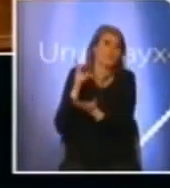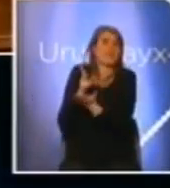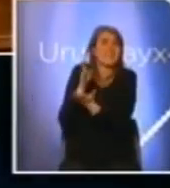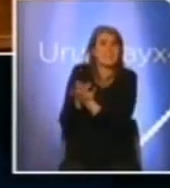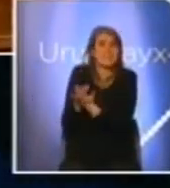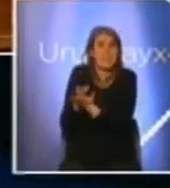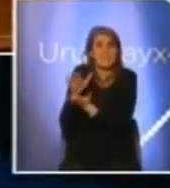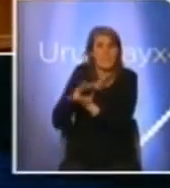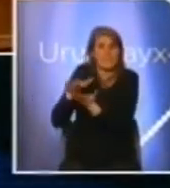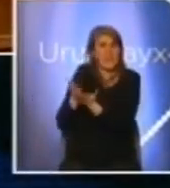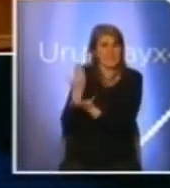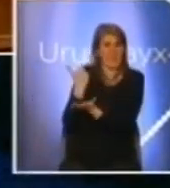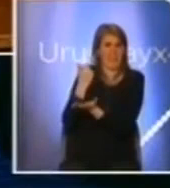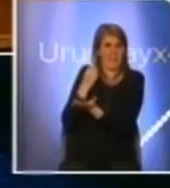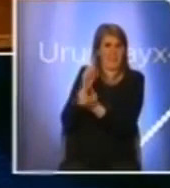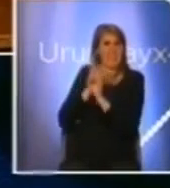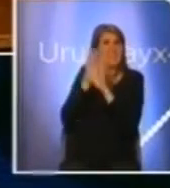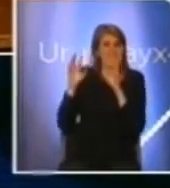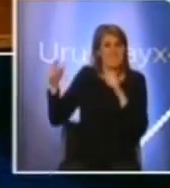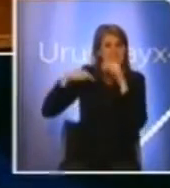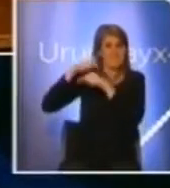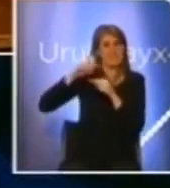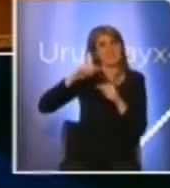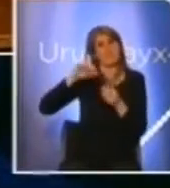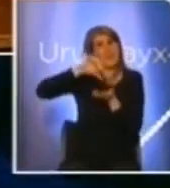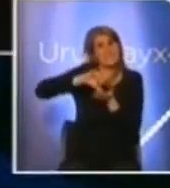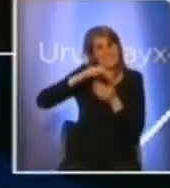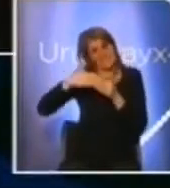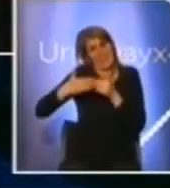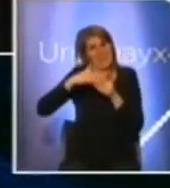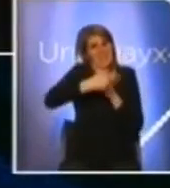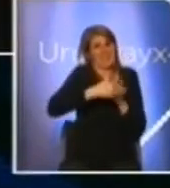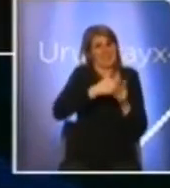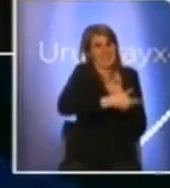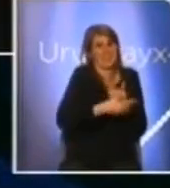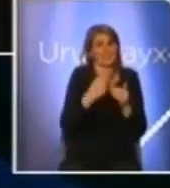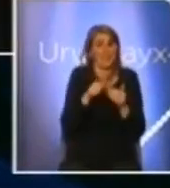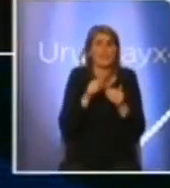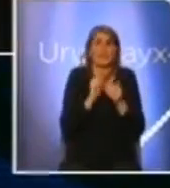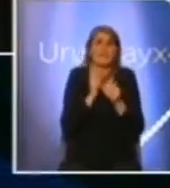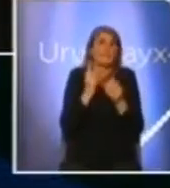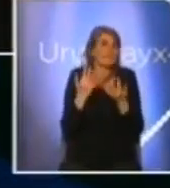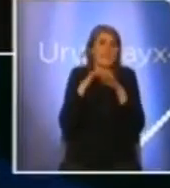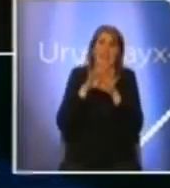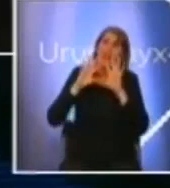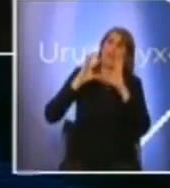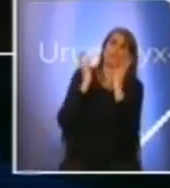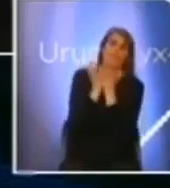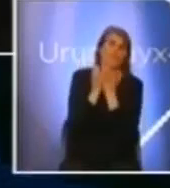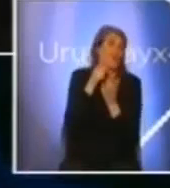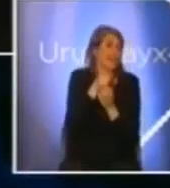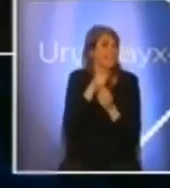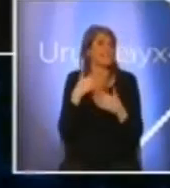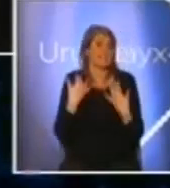parece que las tecnologías, la forma en que nos organizamos, las formas que nos integramos al mundo son los grandes desafíos que hay